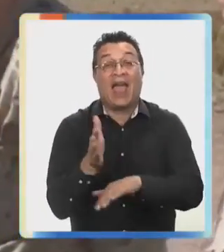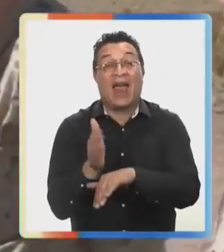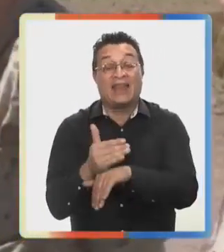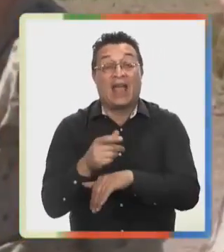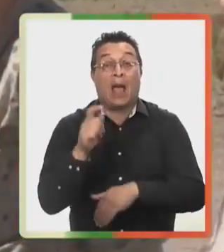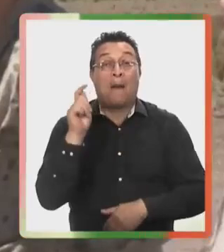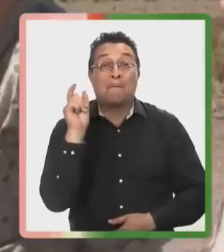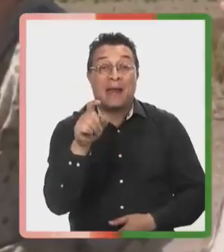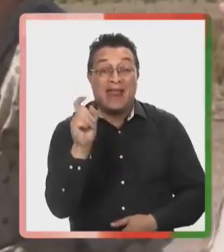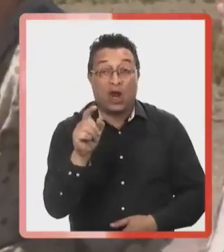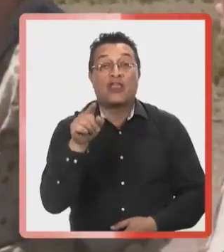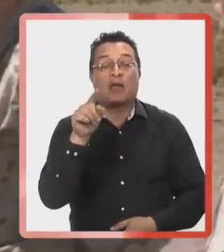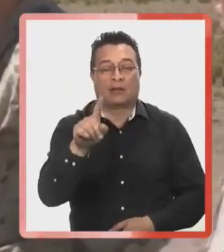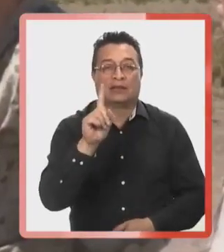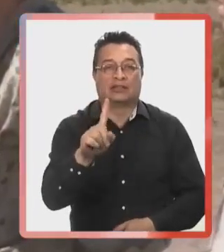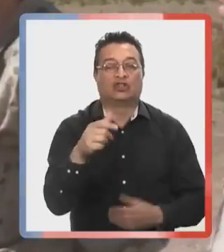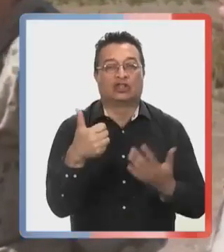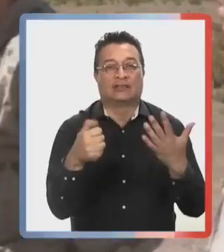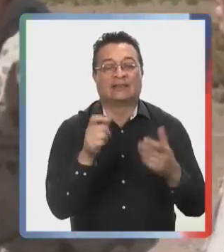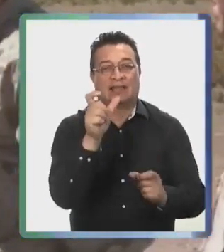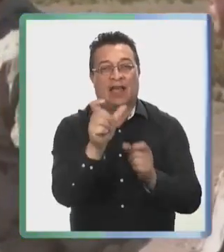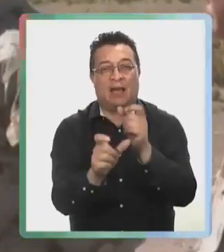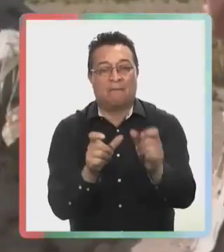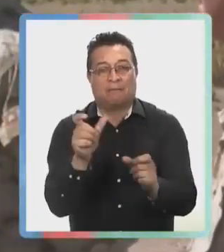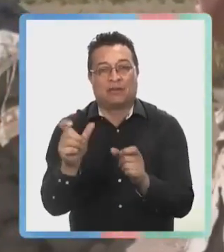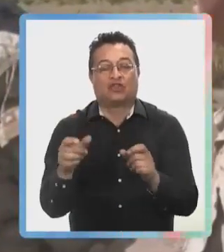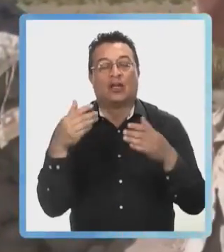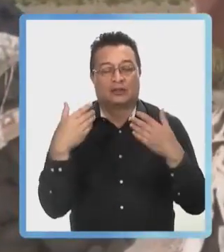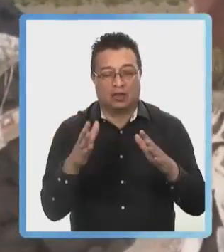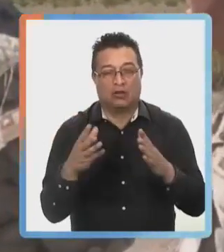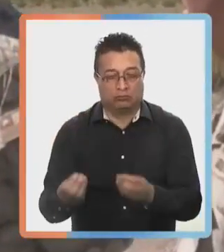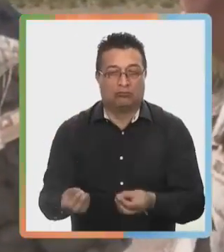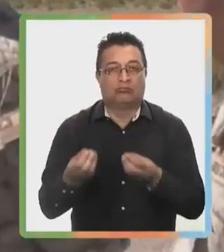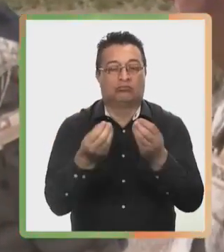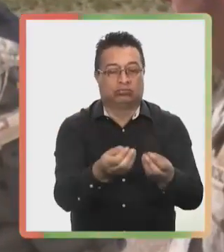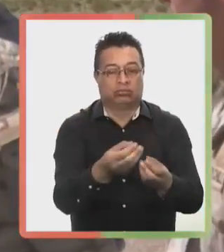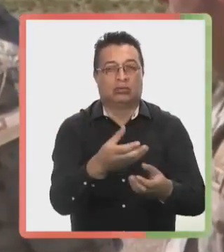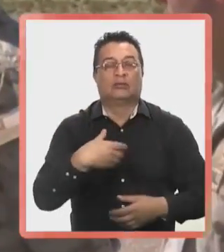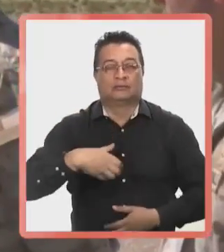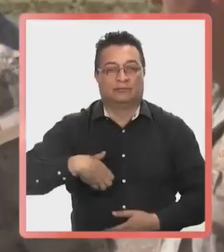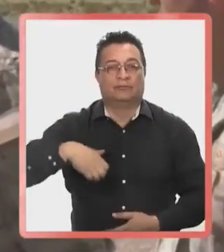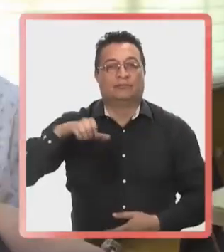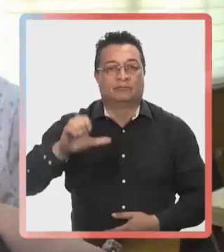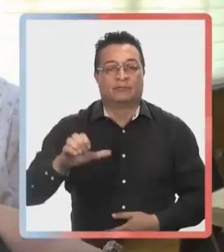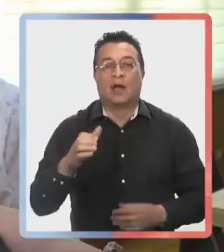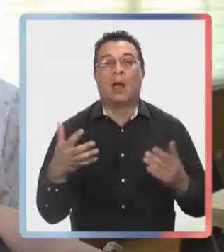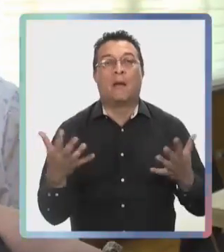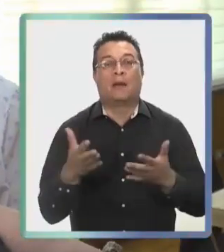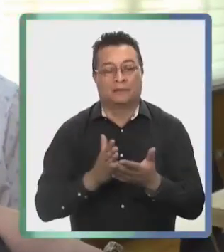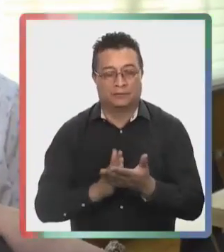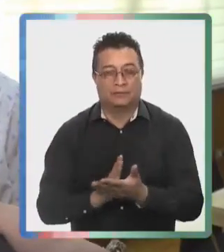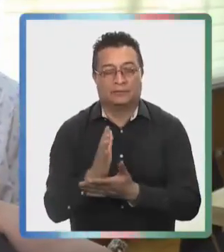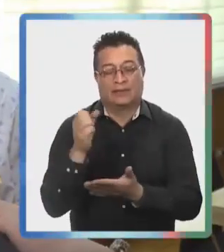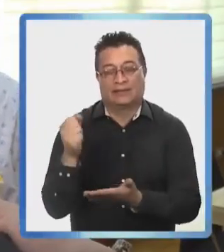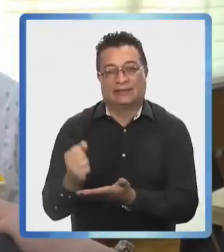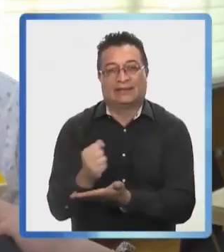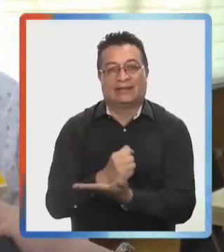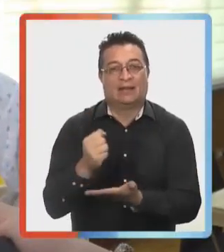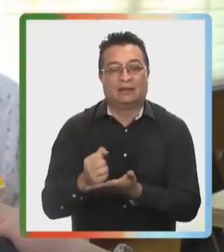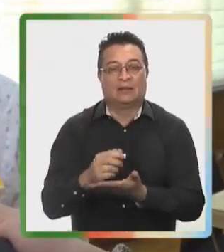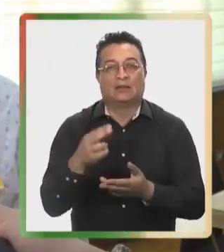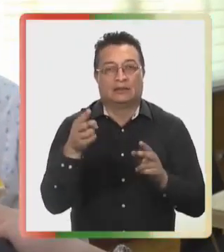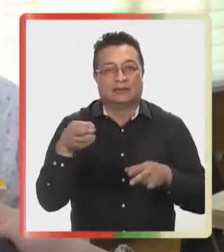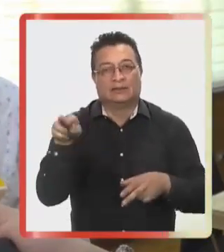Arica y Parinacota han existido 160 personas que han sido puestas a disposición de la Policía de Investigaciones para iniciar el